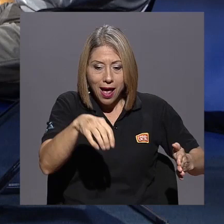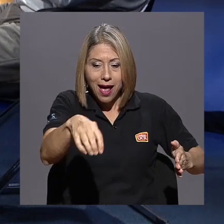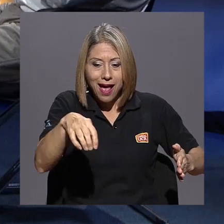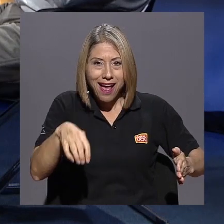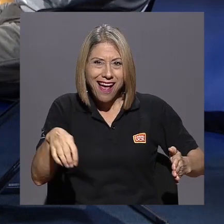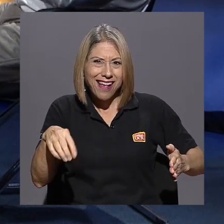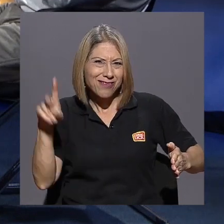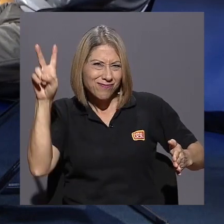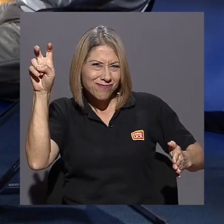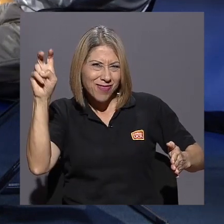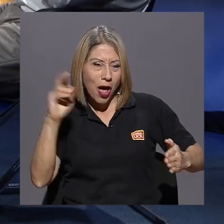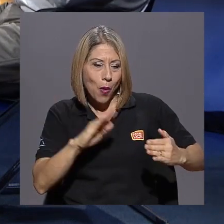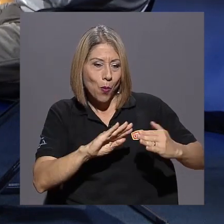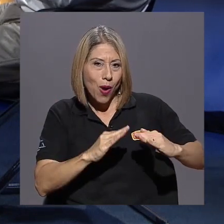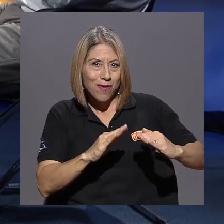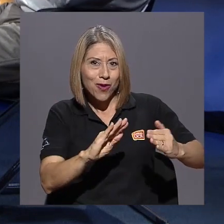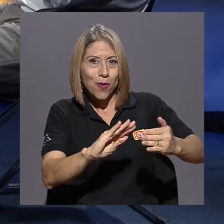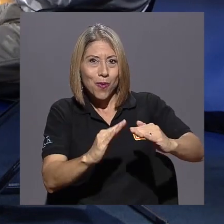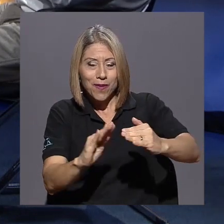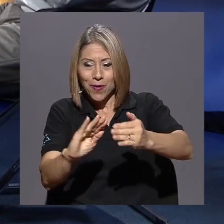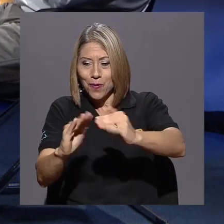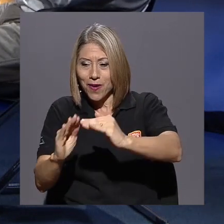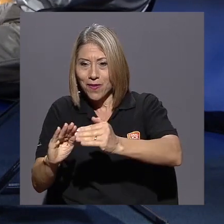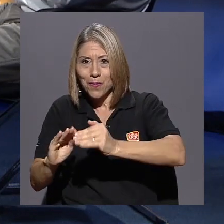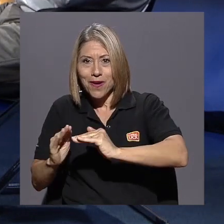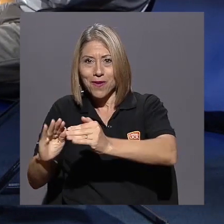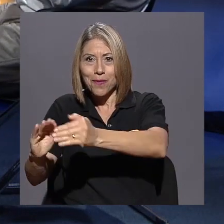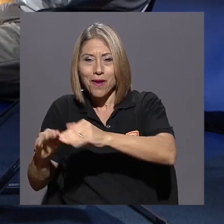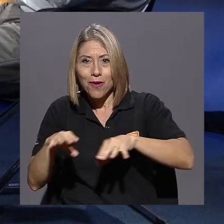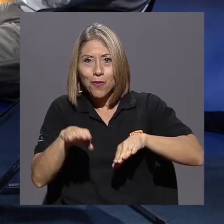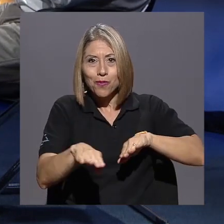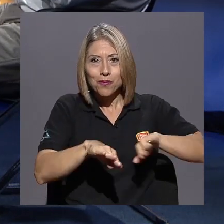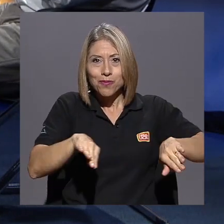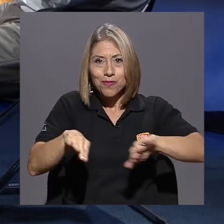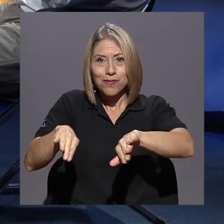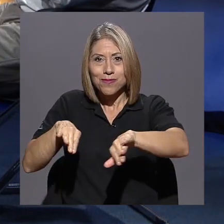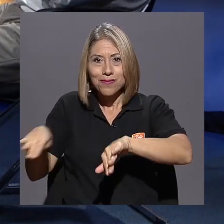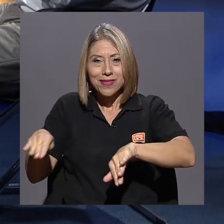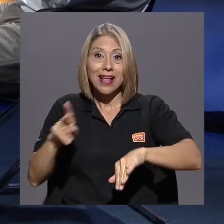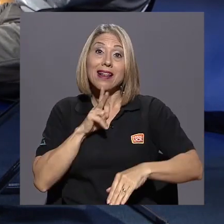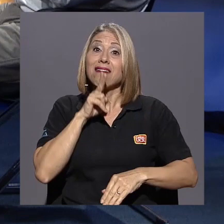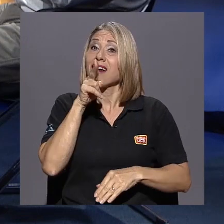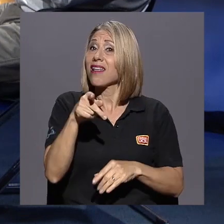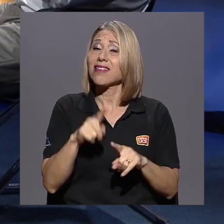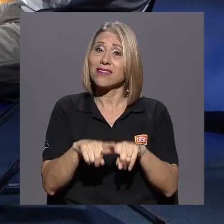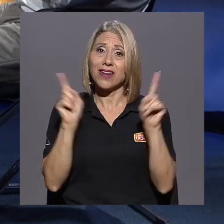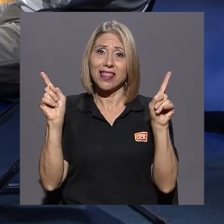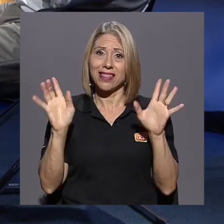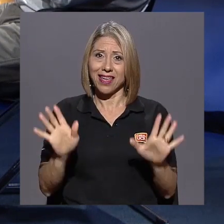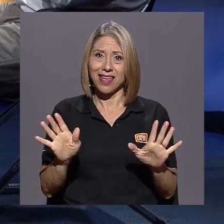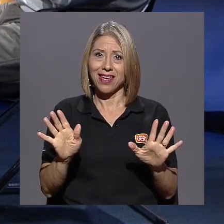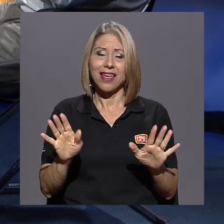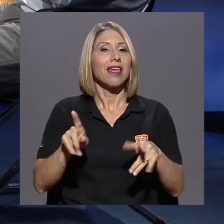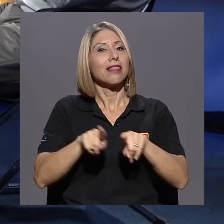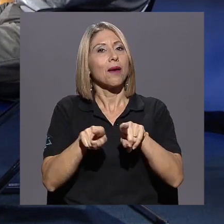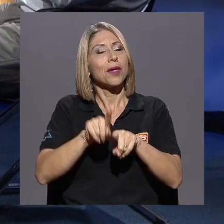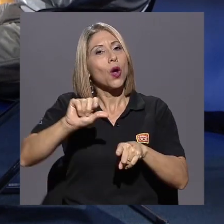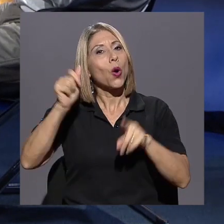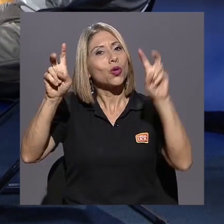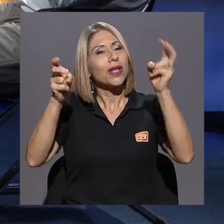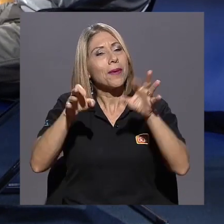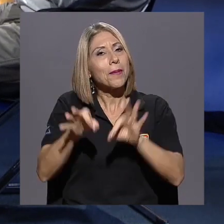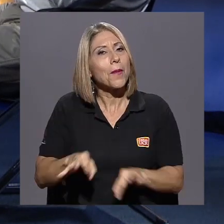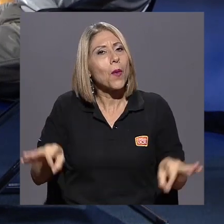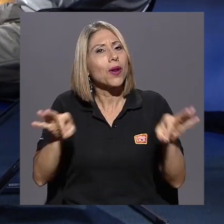la realidad es muy diferente de la realidad es muy diversa otro tema importante que es la cultura no se